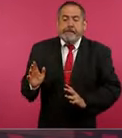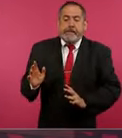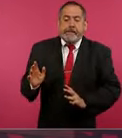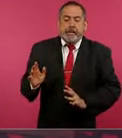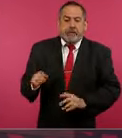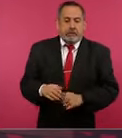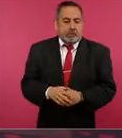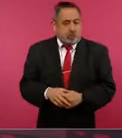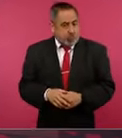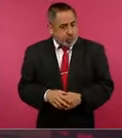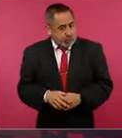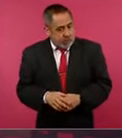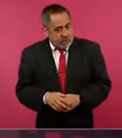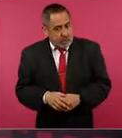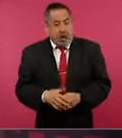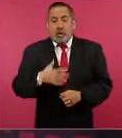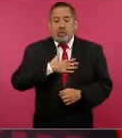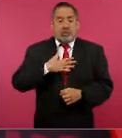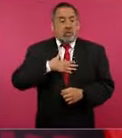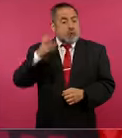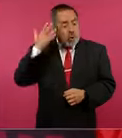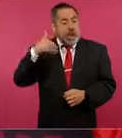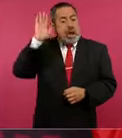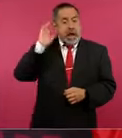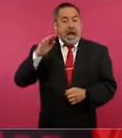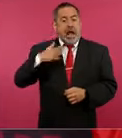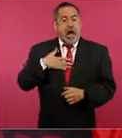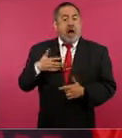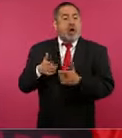A nosotros nos tocaba, era yo dirigente de un